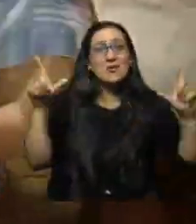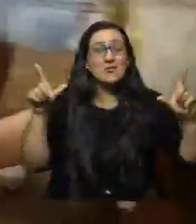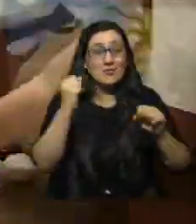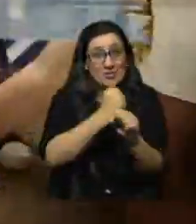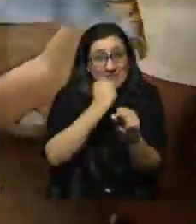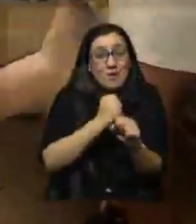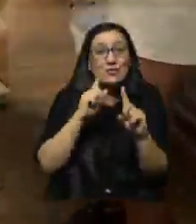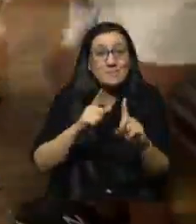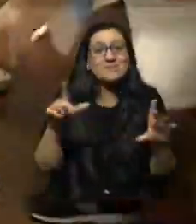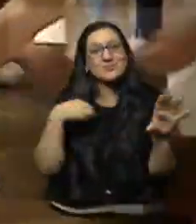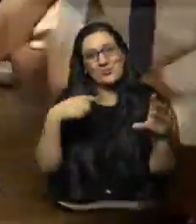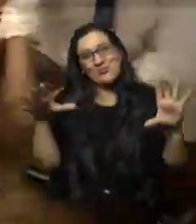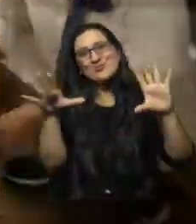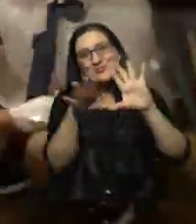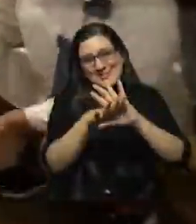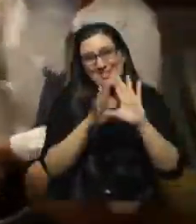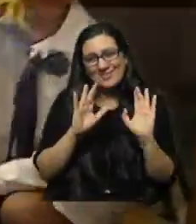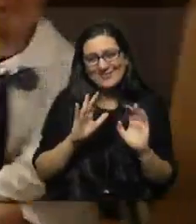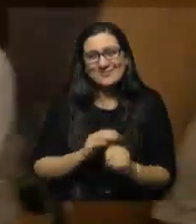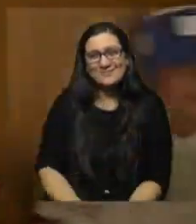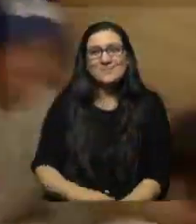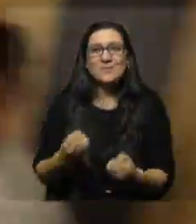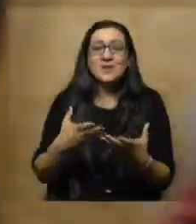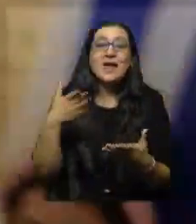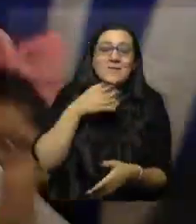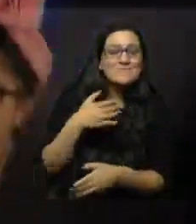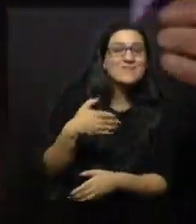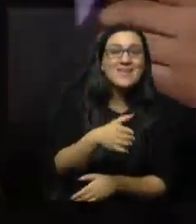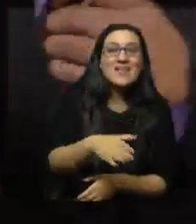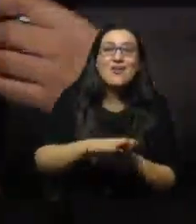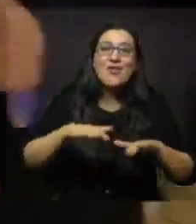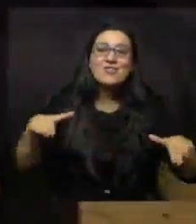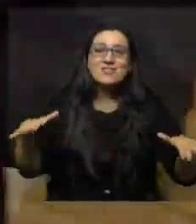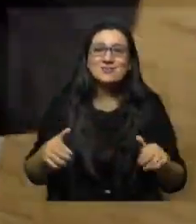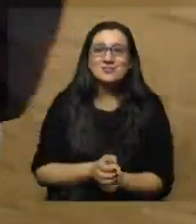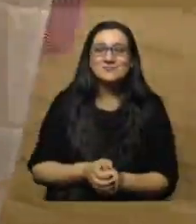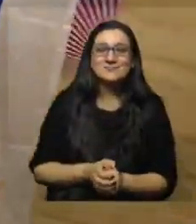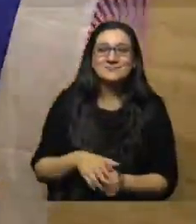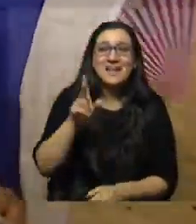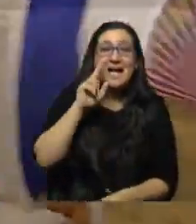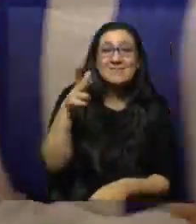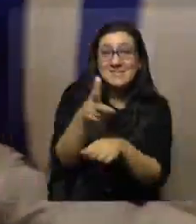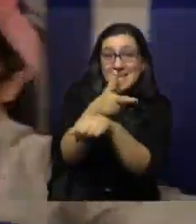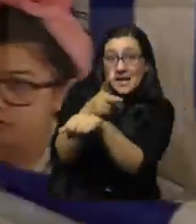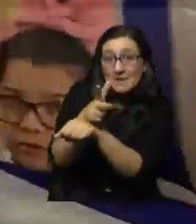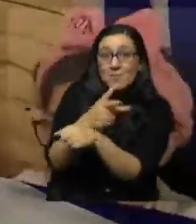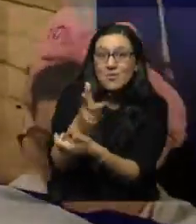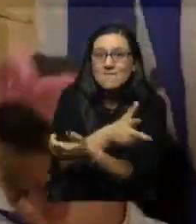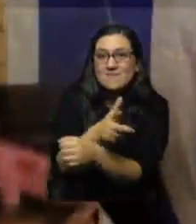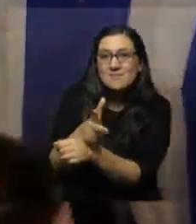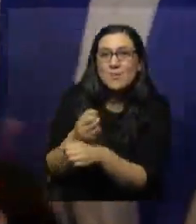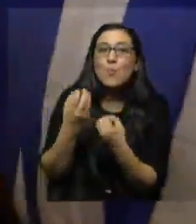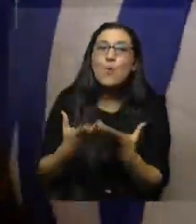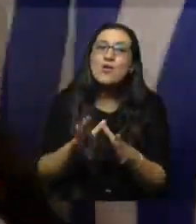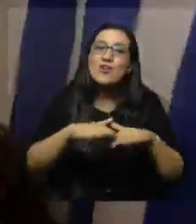verdad, coincido con la maestra. Bueno, me voy a meter entre medio de las infancias, de las niñeces, a ver si el cámara me puede tomar aquí. Bueno,